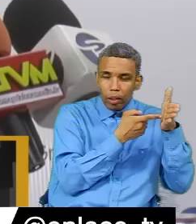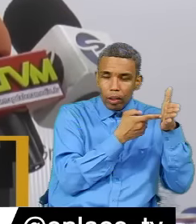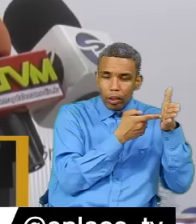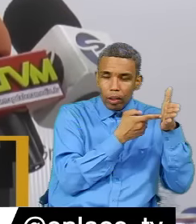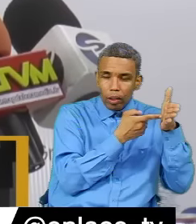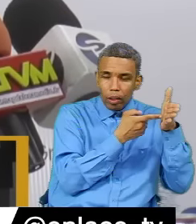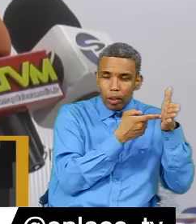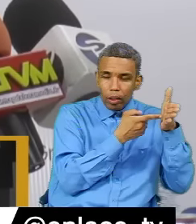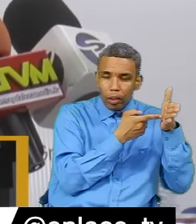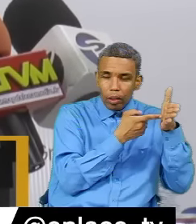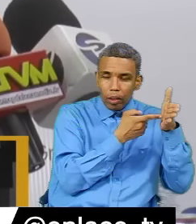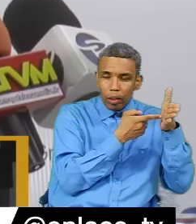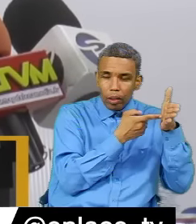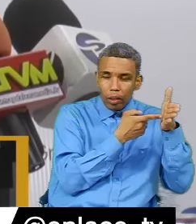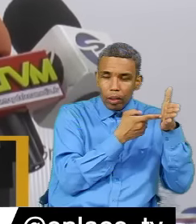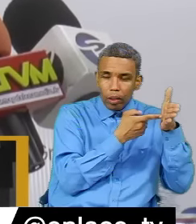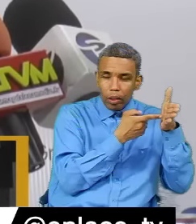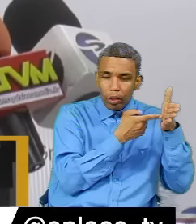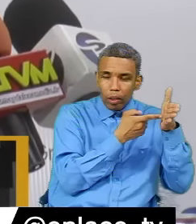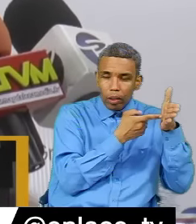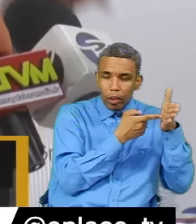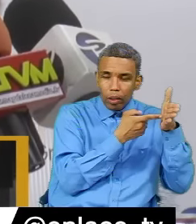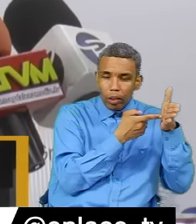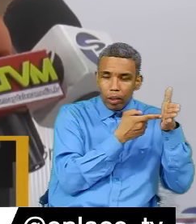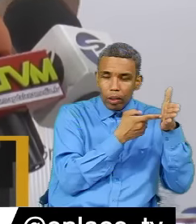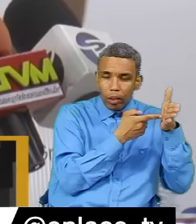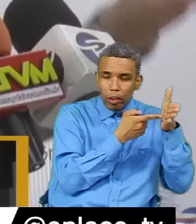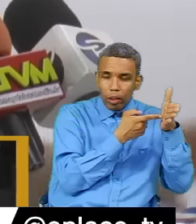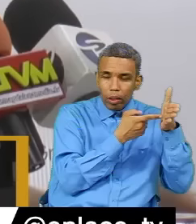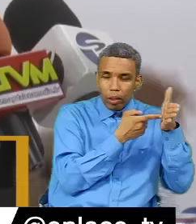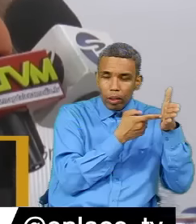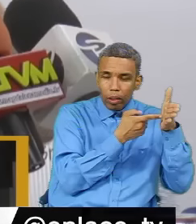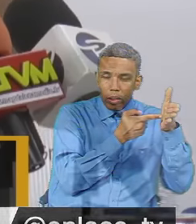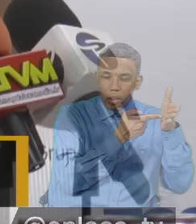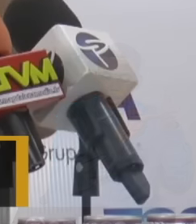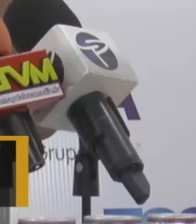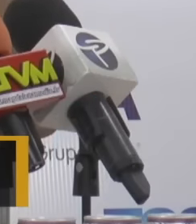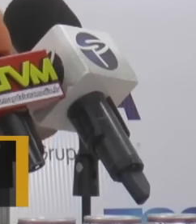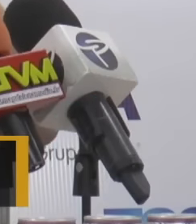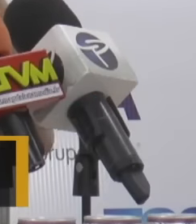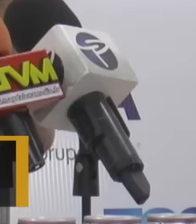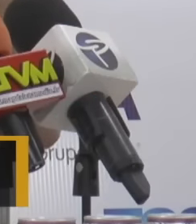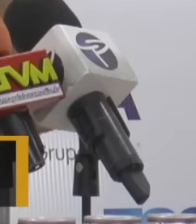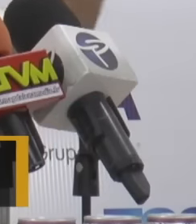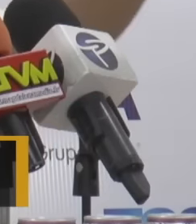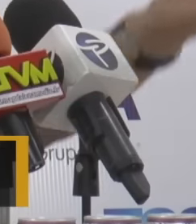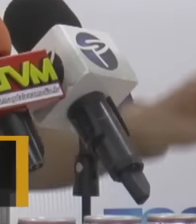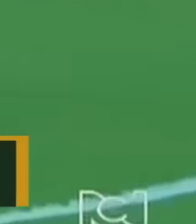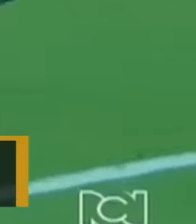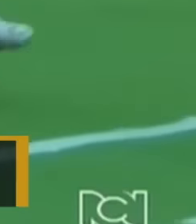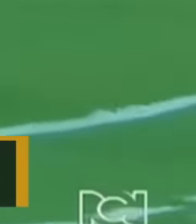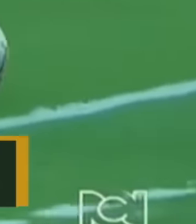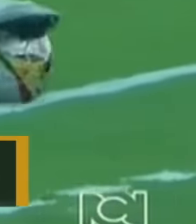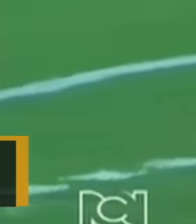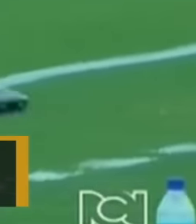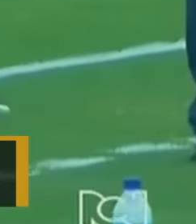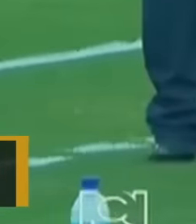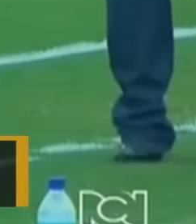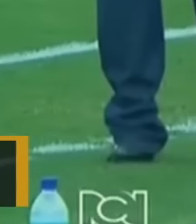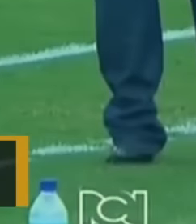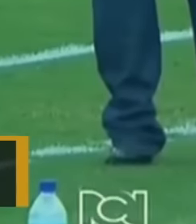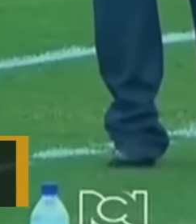gol. Pero si analizamos bien la jugada, viene de una posesión de nosotros, donde tenemos la pelota y el equipo en campo contrario. La